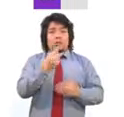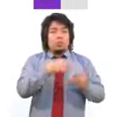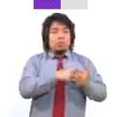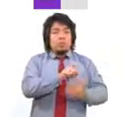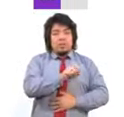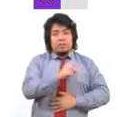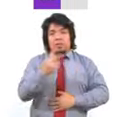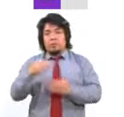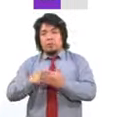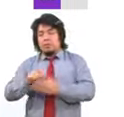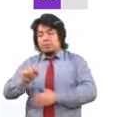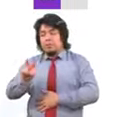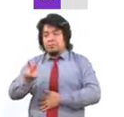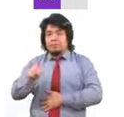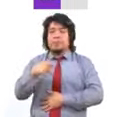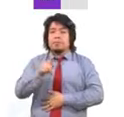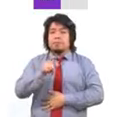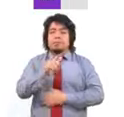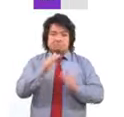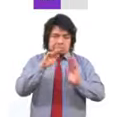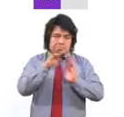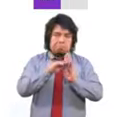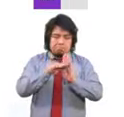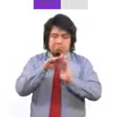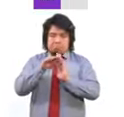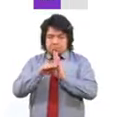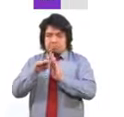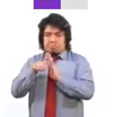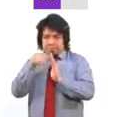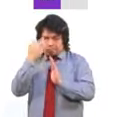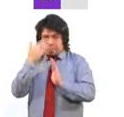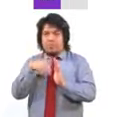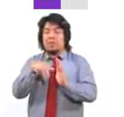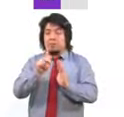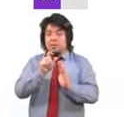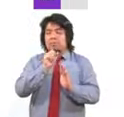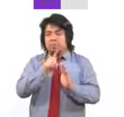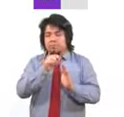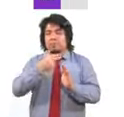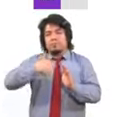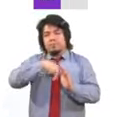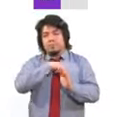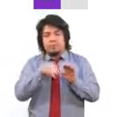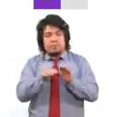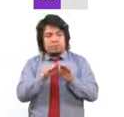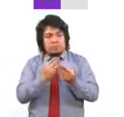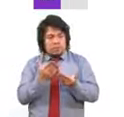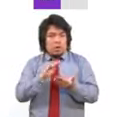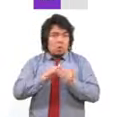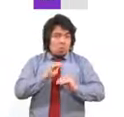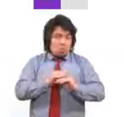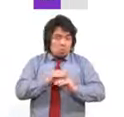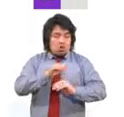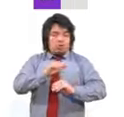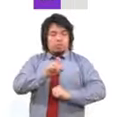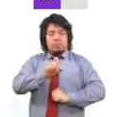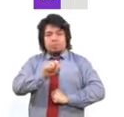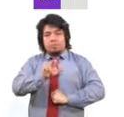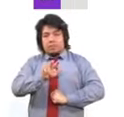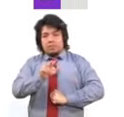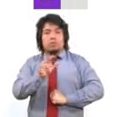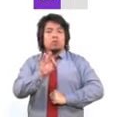al mismo tiempo que ha disminuido la incidencia, hemos logrado un aumento del 28% en el